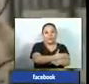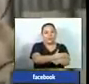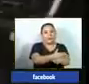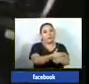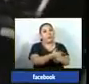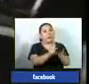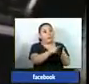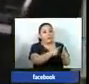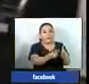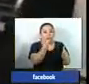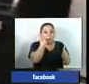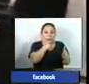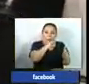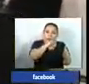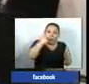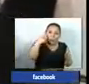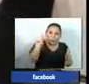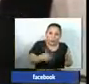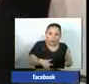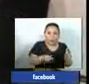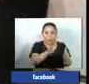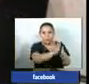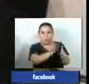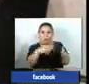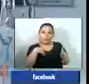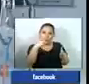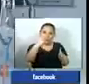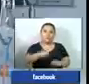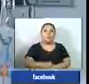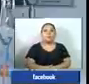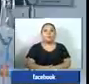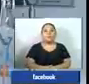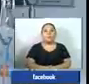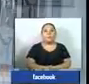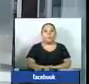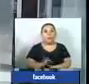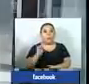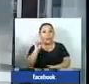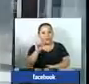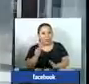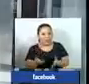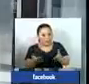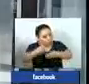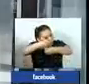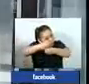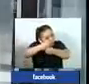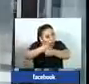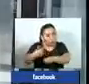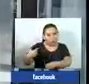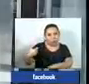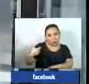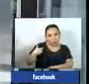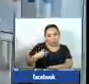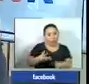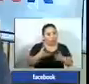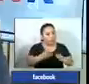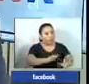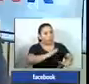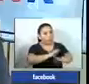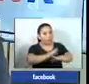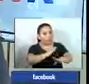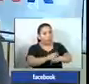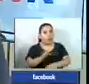consecuencias para la salud de los pacientes esta aplicación de anticuerpos busca frenar el virus lo antes posible